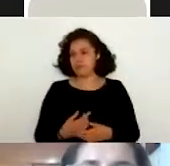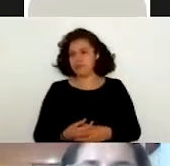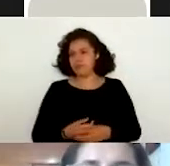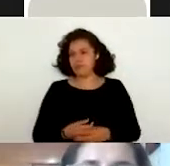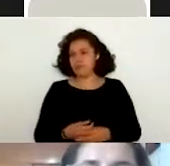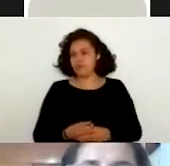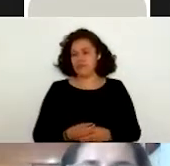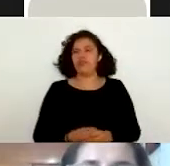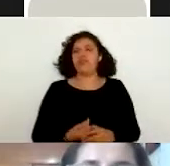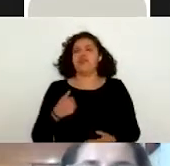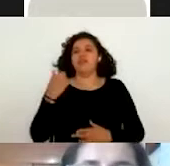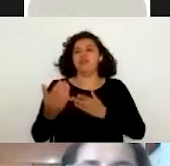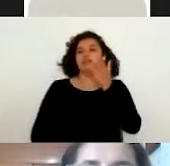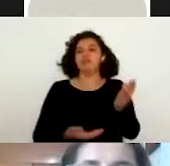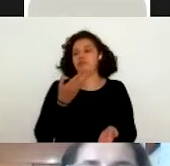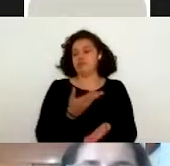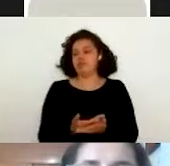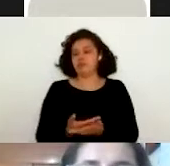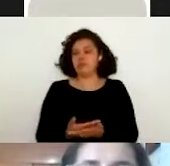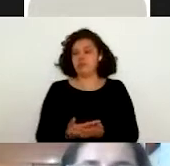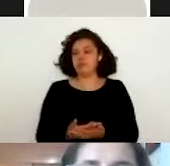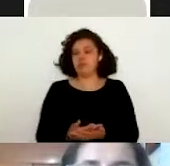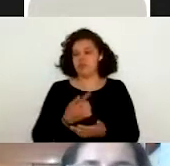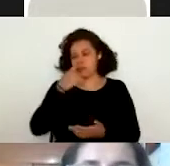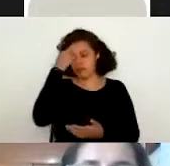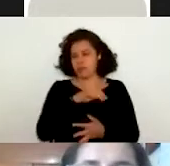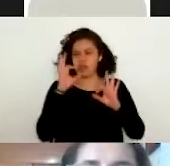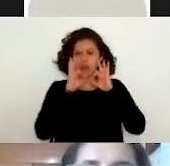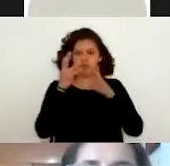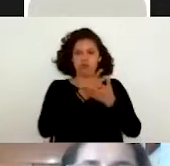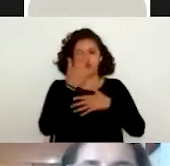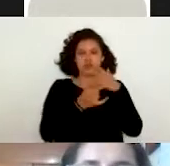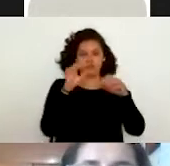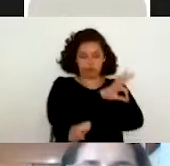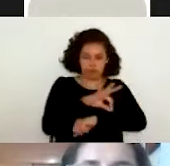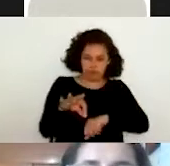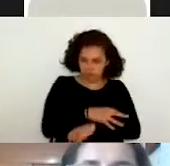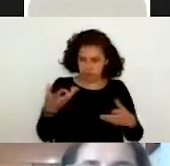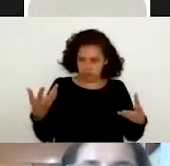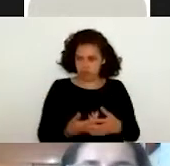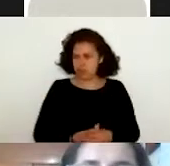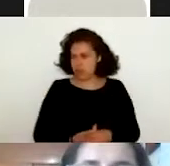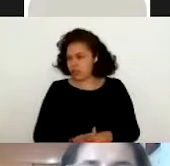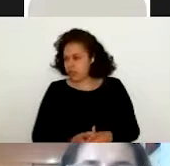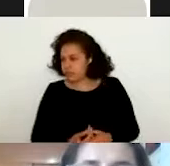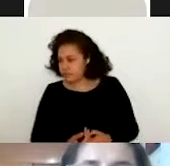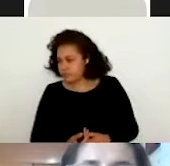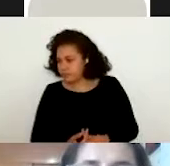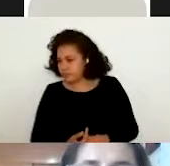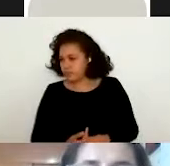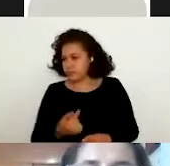la propuesta de una forma de diseñar un proyecto. Lo primero que tendría que contener es